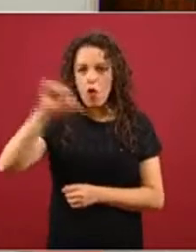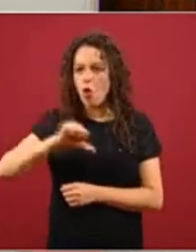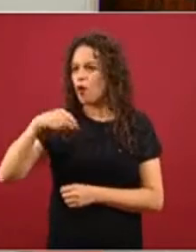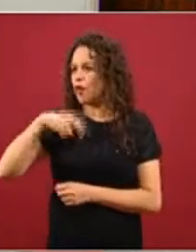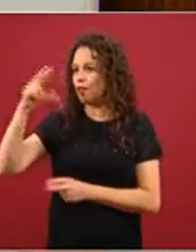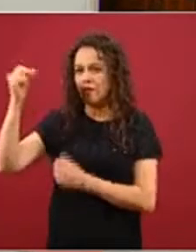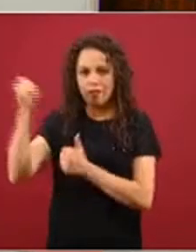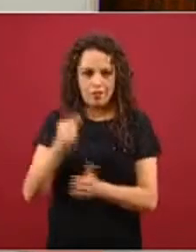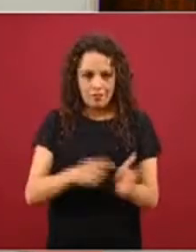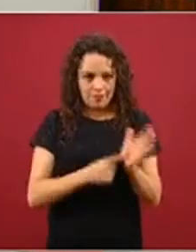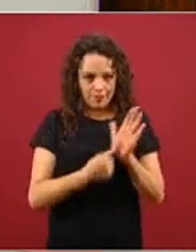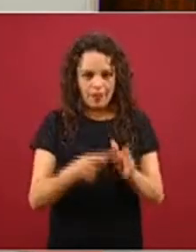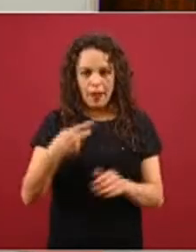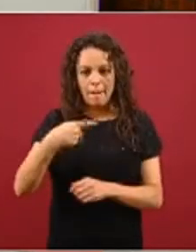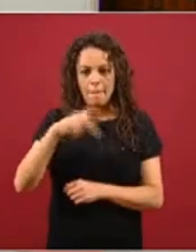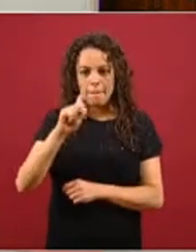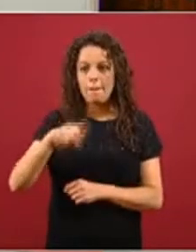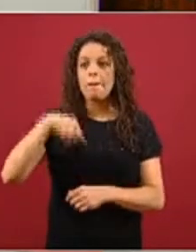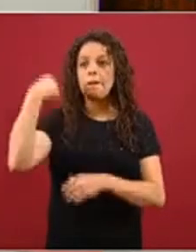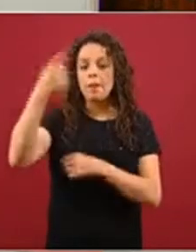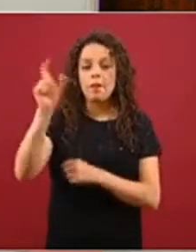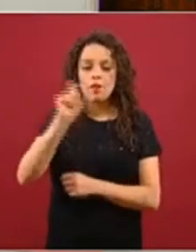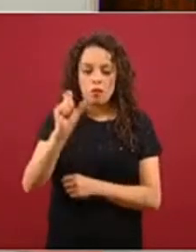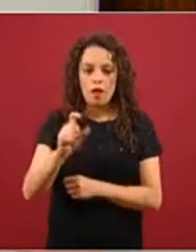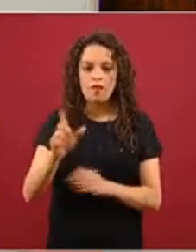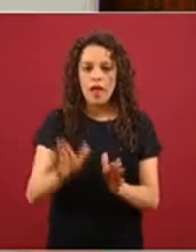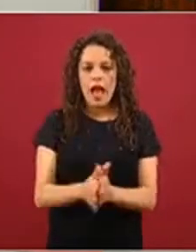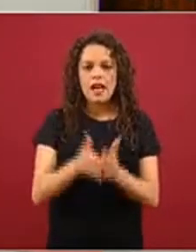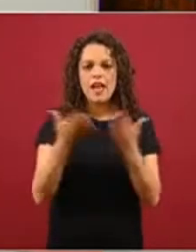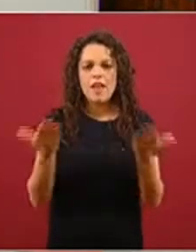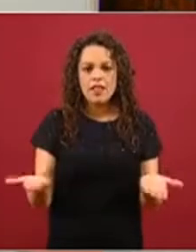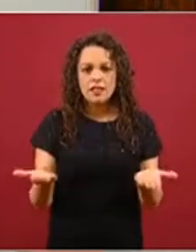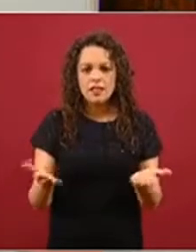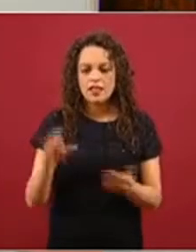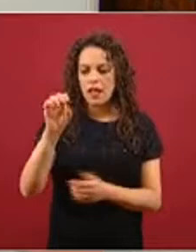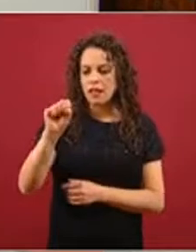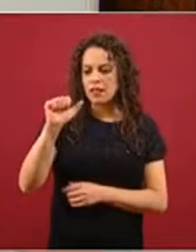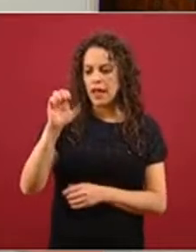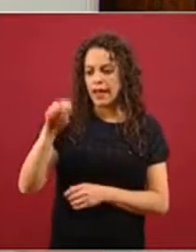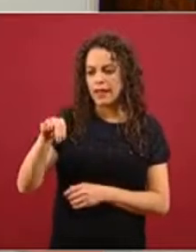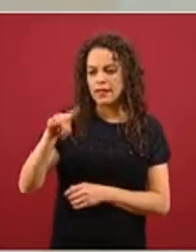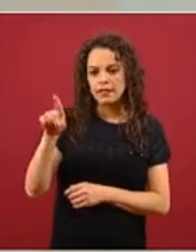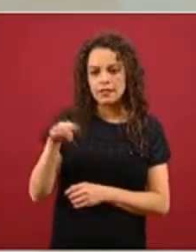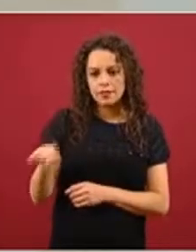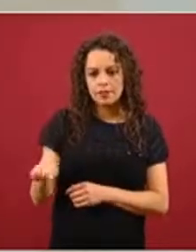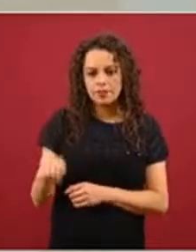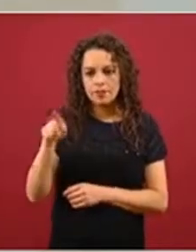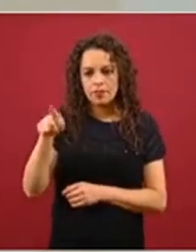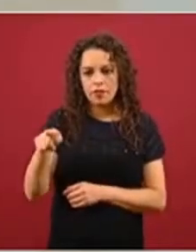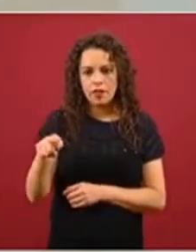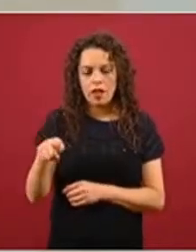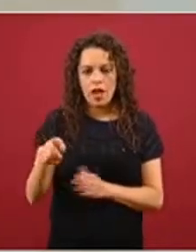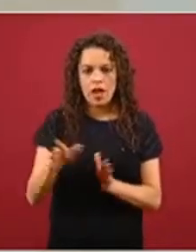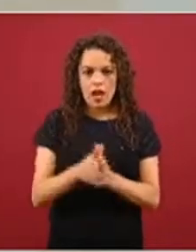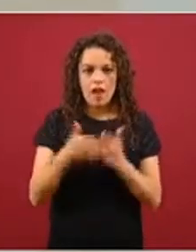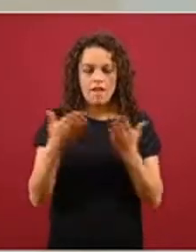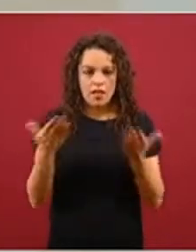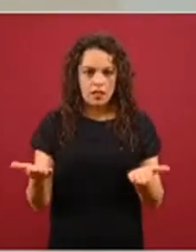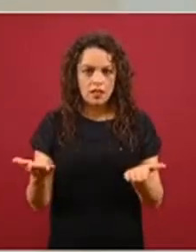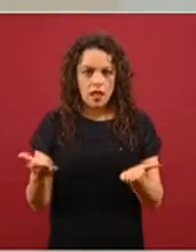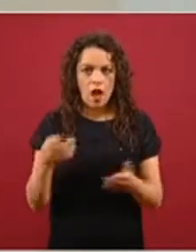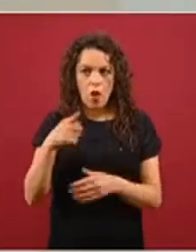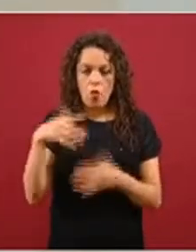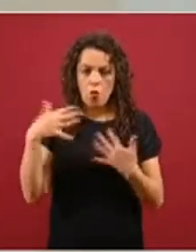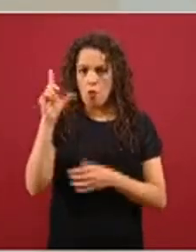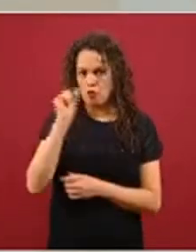de pronto les traigo un estudio científico de la revista, publicado en la revista Science, una revista muy prestigiosa,